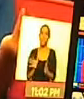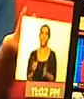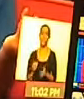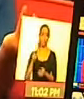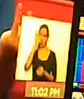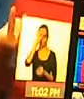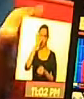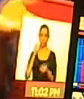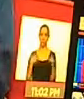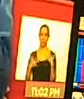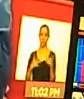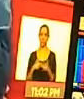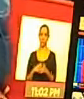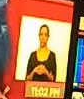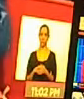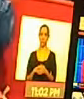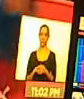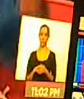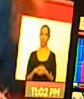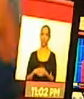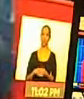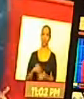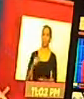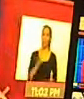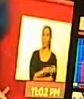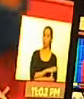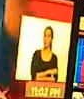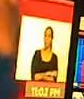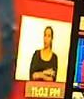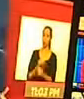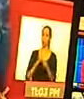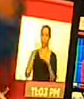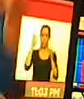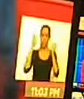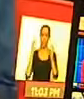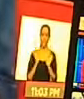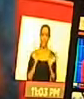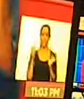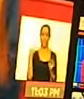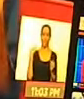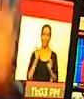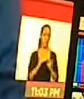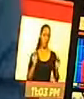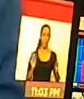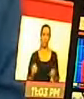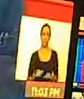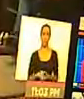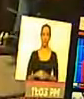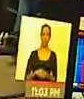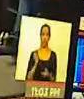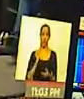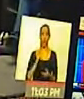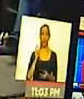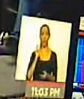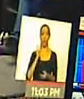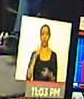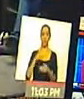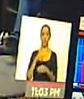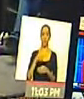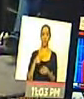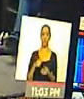esa acción. O sea, que la posición es una mesa donde todo el mundo se inventa una verga y nadie le dice al otro. O sea, son... O no debió sacar la pistola y tiene que haberla sacado